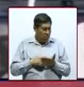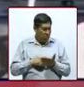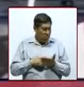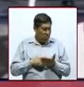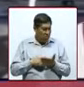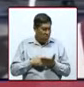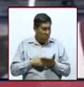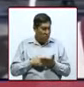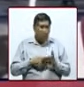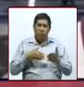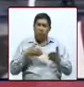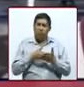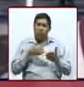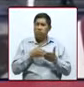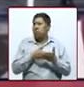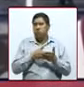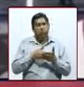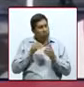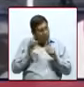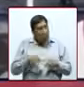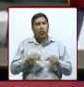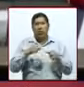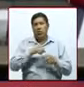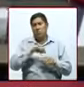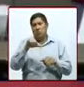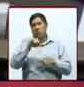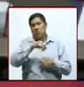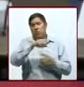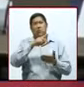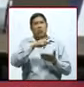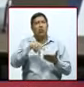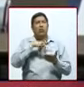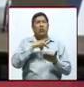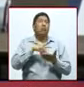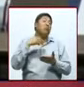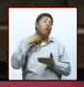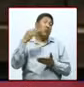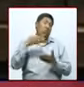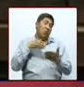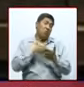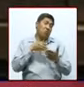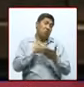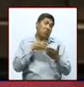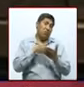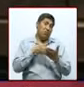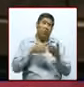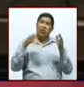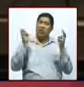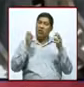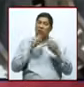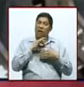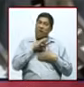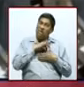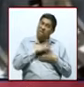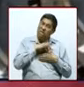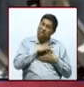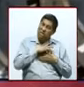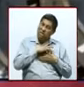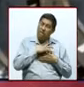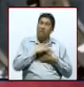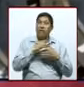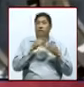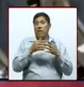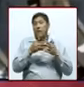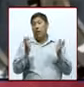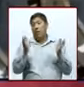podría inviabilizarse sencillamente también en la Asamblea Legislativa, en función siempre a ese juego de intereses que se